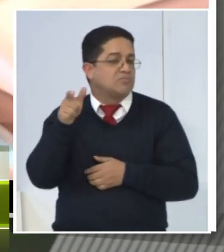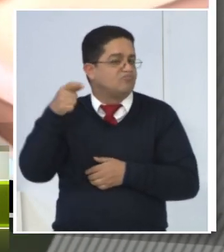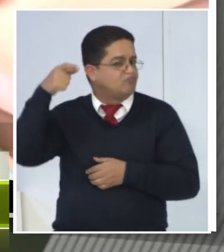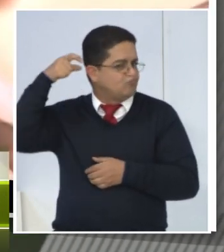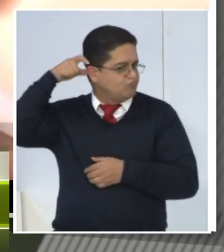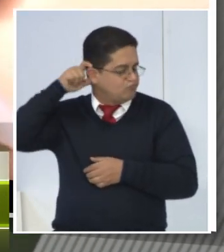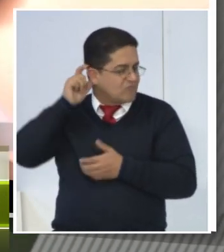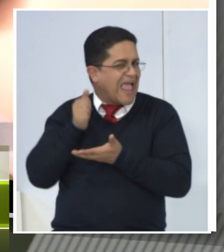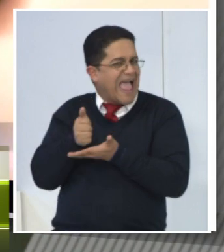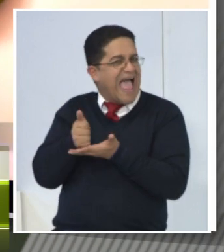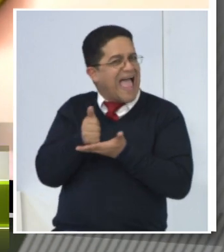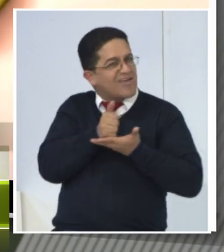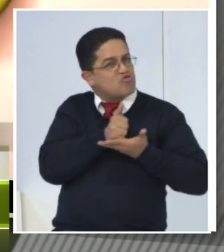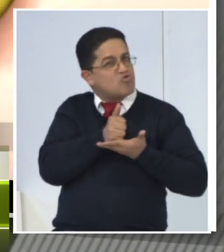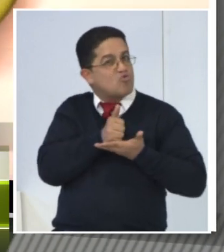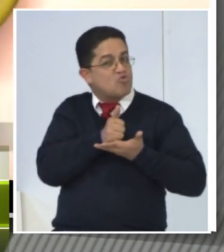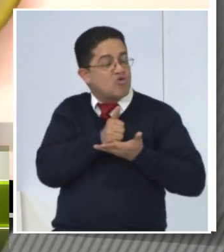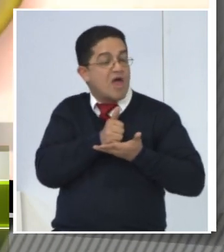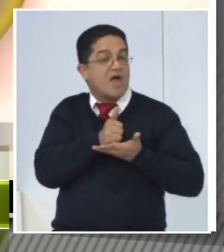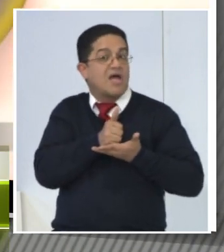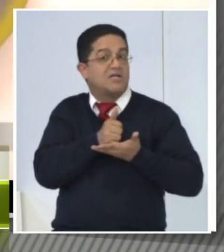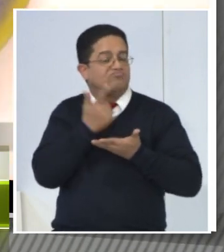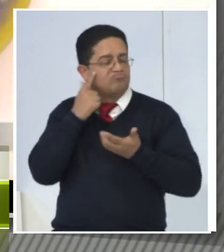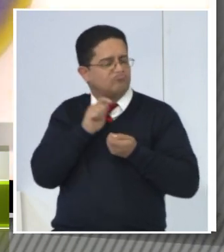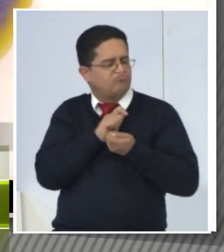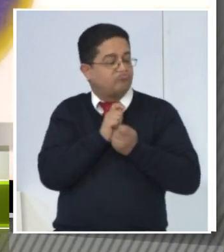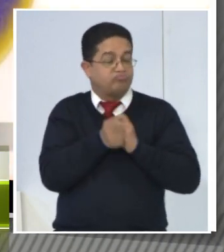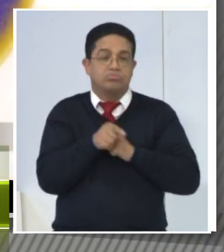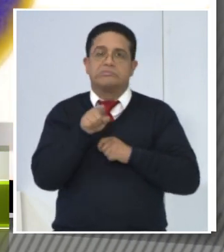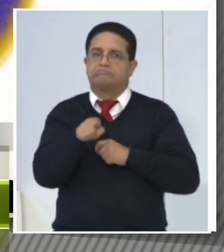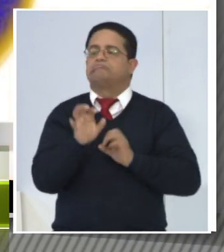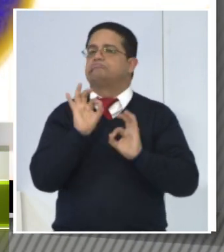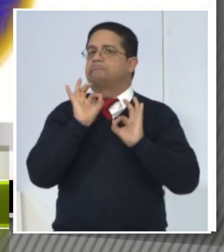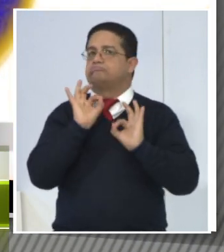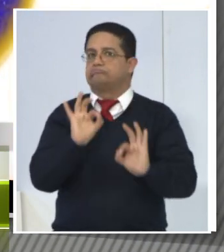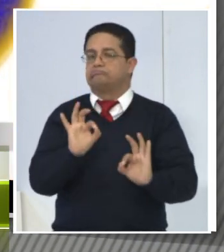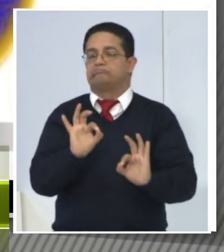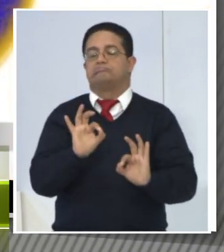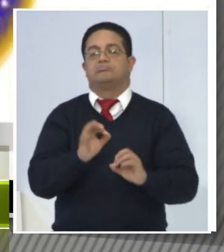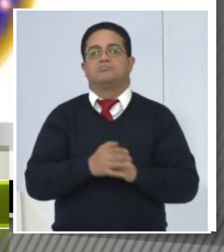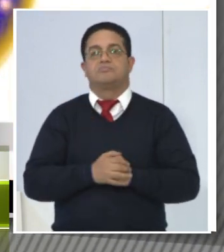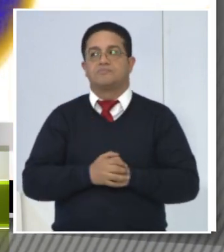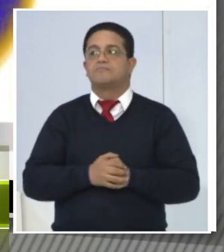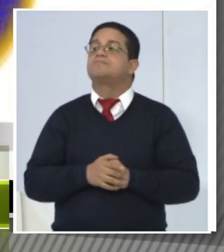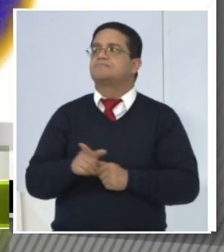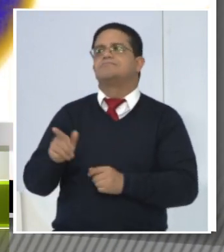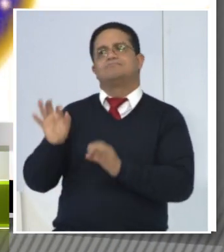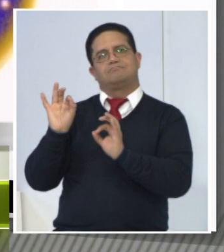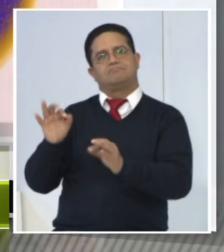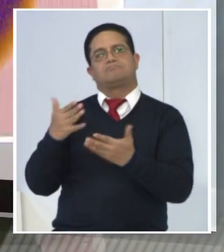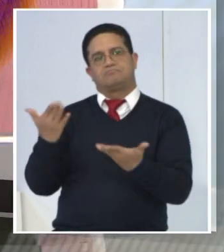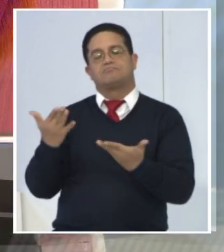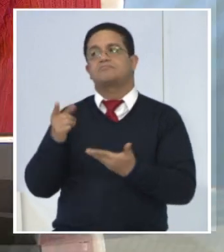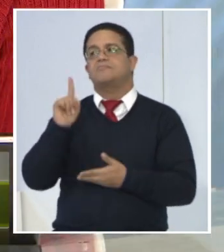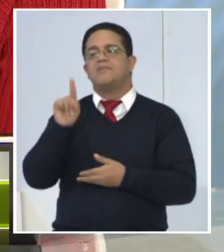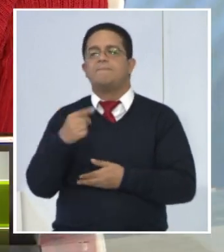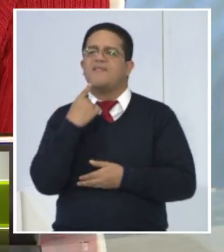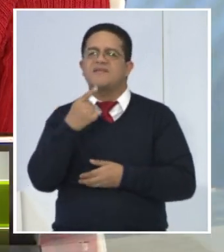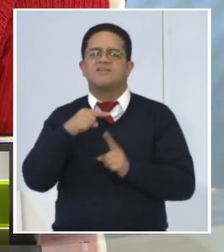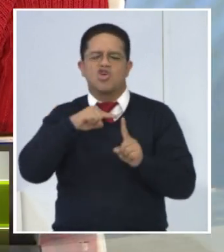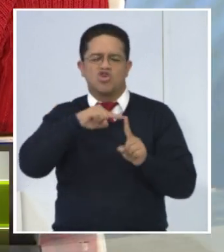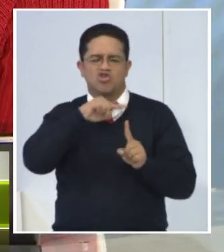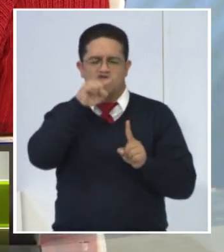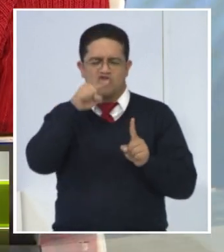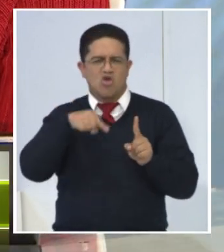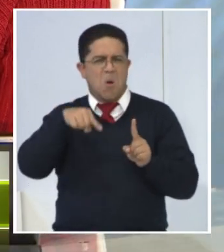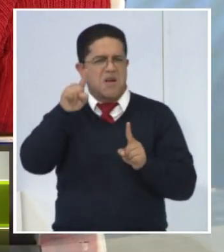mejorar o canalizar este sentido totalmente es prácticamente una maravilla. Por supuesto, además, bueno, el decir que el sonido como